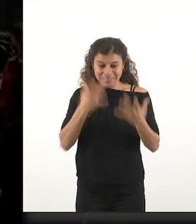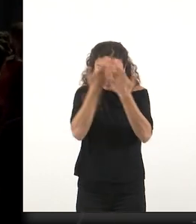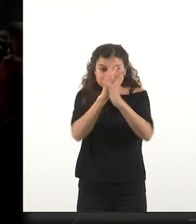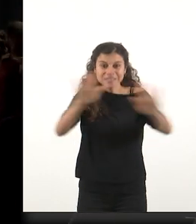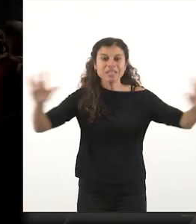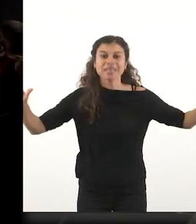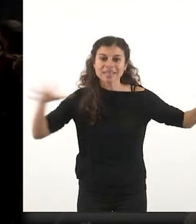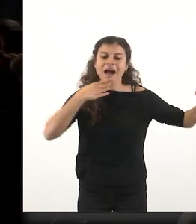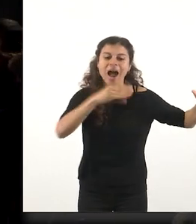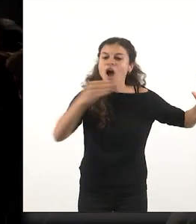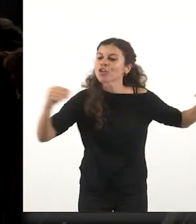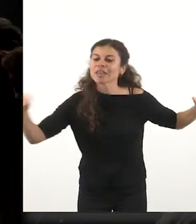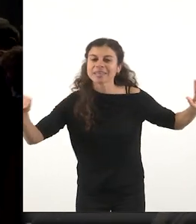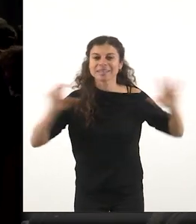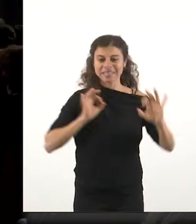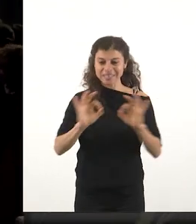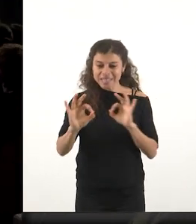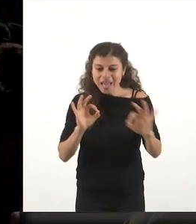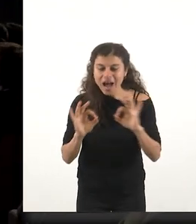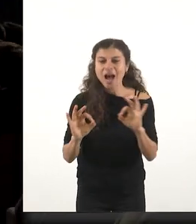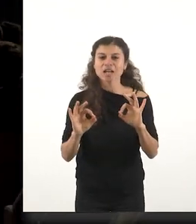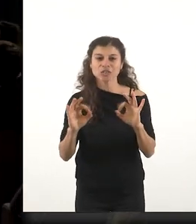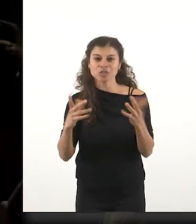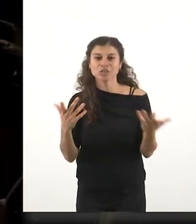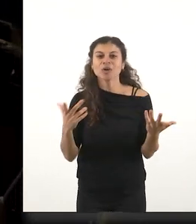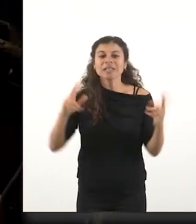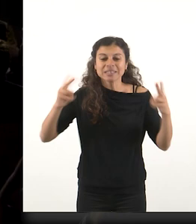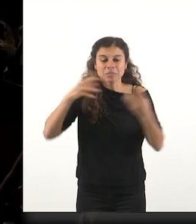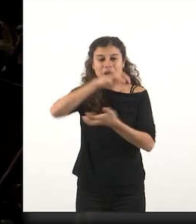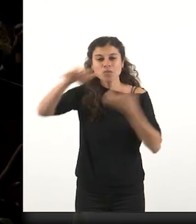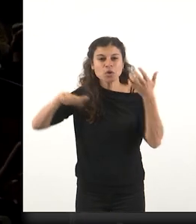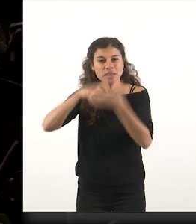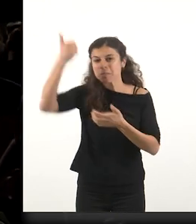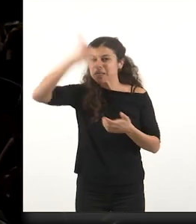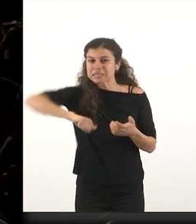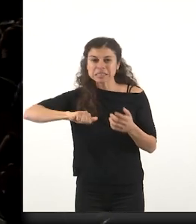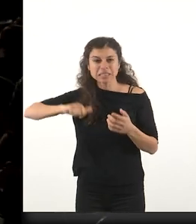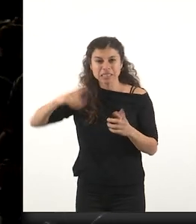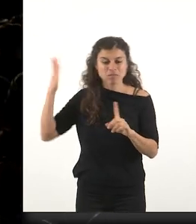población adolescente a través del teatro de lo que significa enfrentar o ejercer violencia machista.